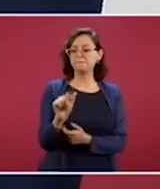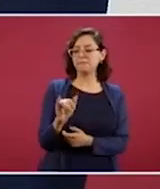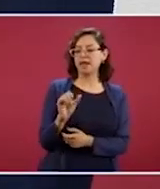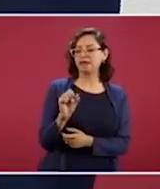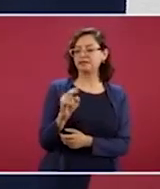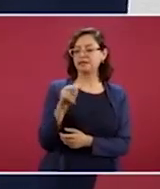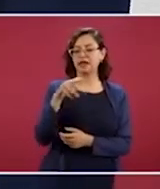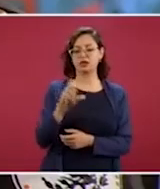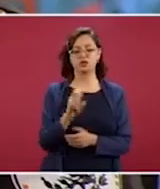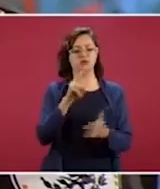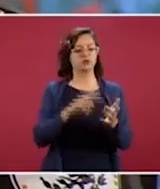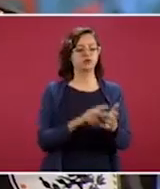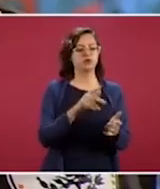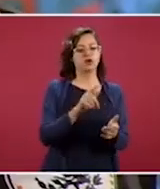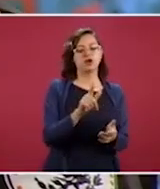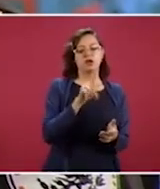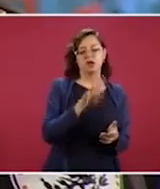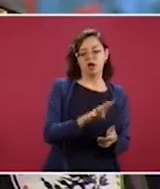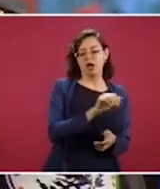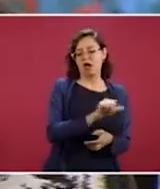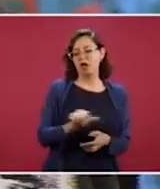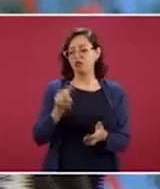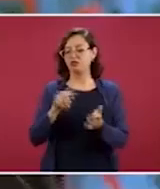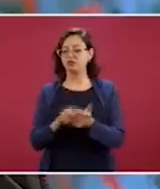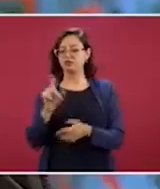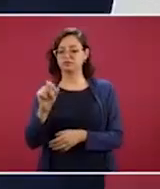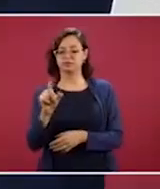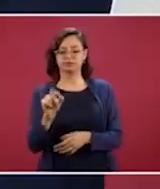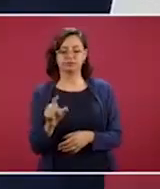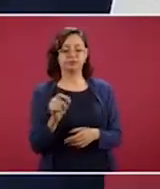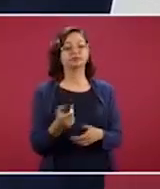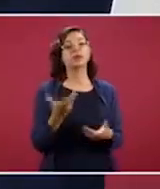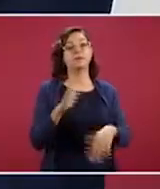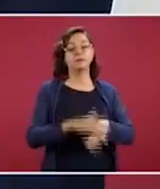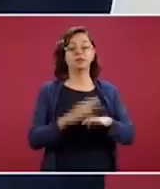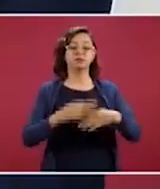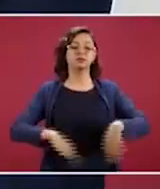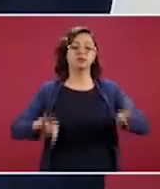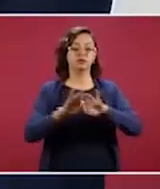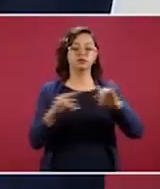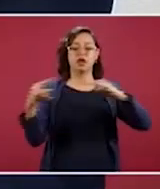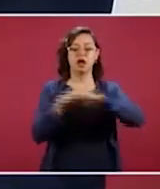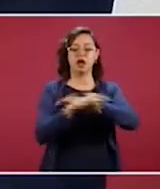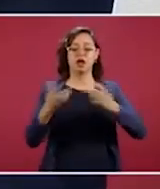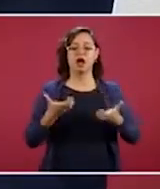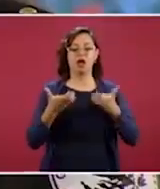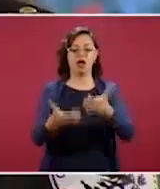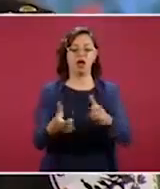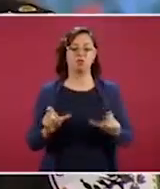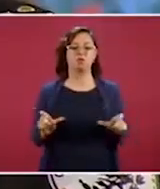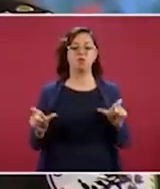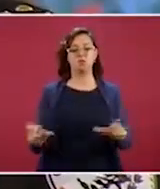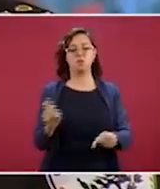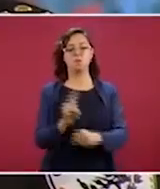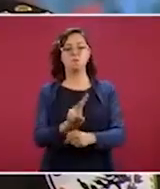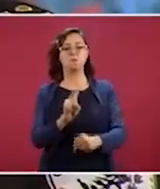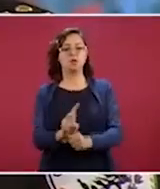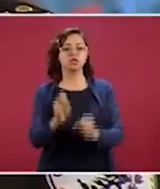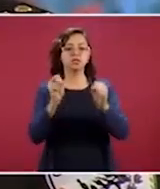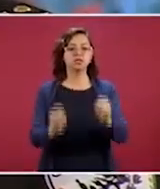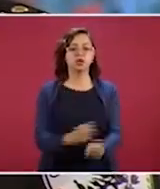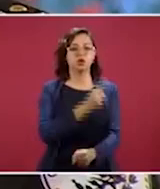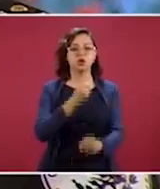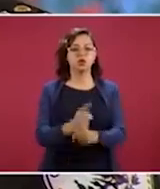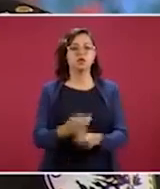principalmente a través de la dirección general de seguridad en carreteras e instalaciones para proporcionar